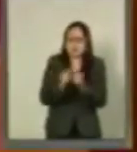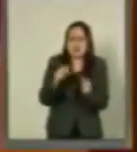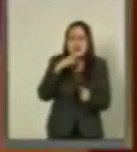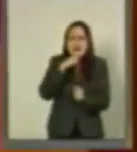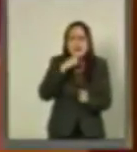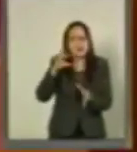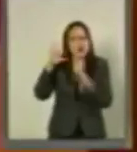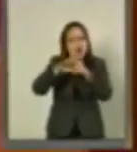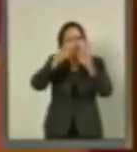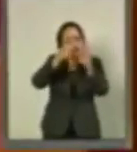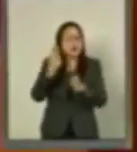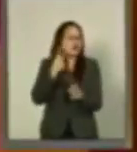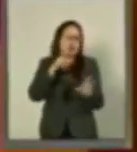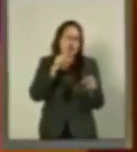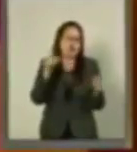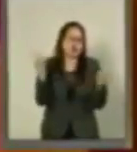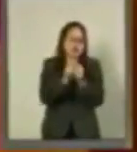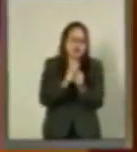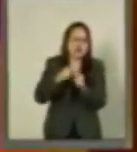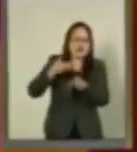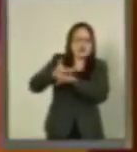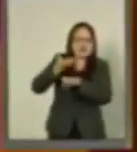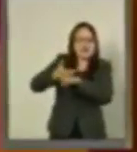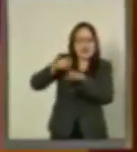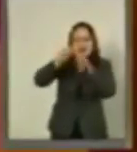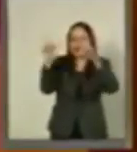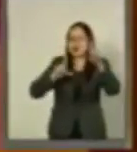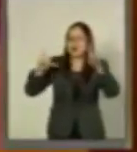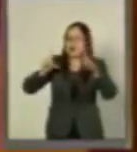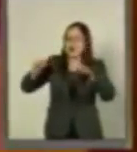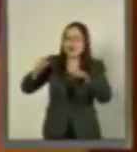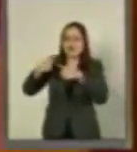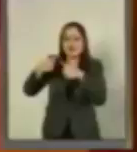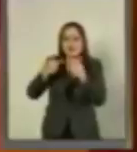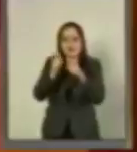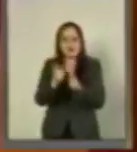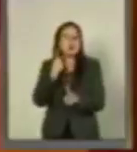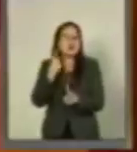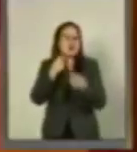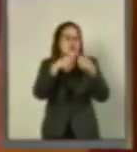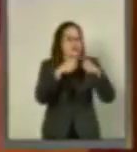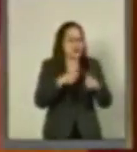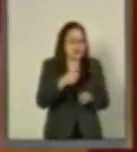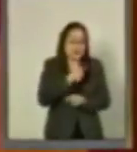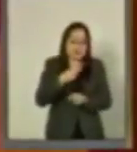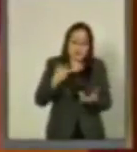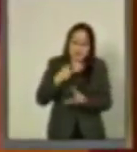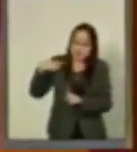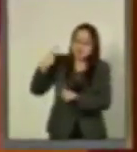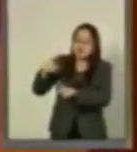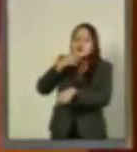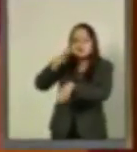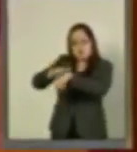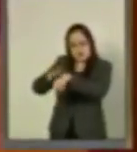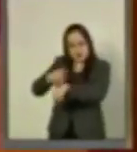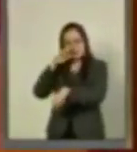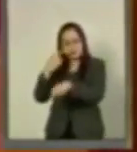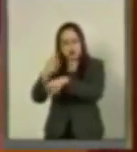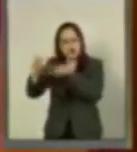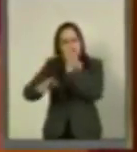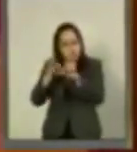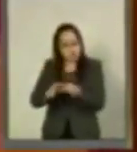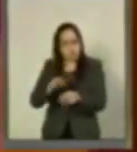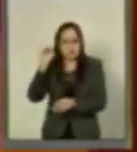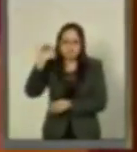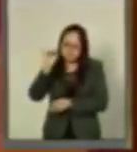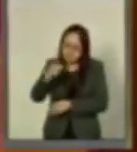no politizar el tema. Pero son de diferentes estados de la República, de diferentes partidos políticos. Hay que hacer que cumplan con su responsabilidad. Y